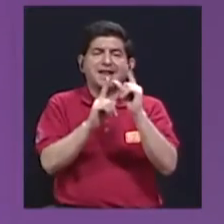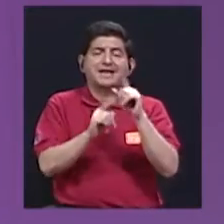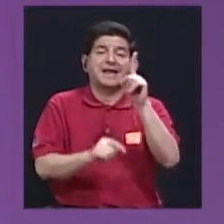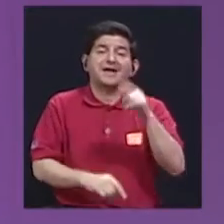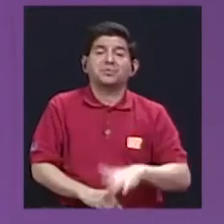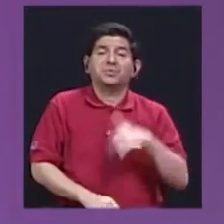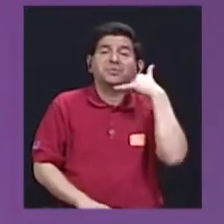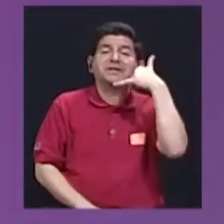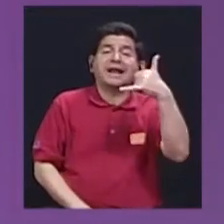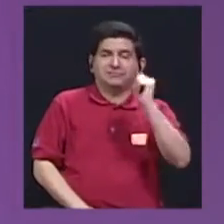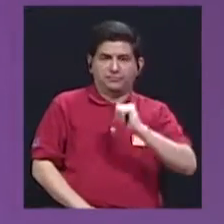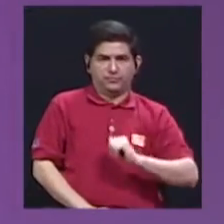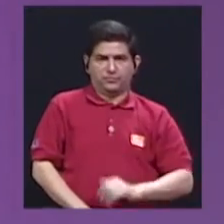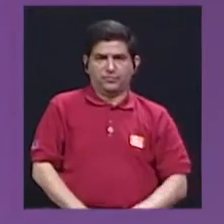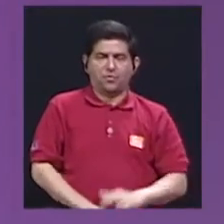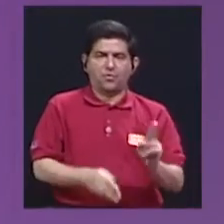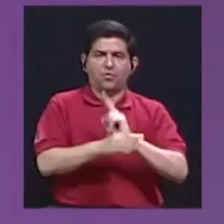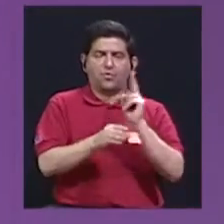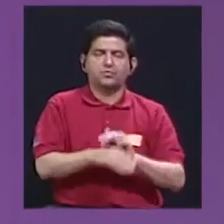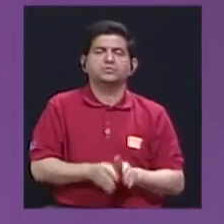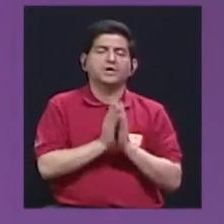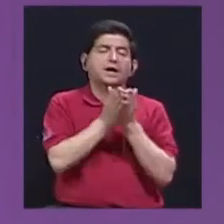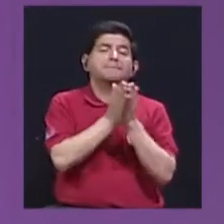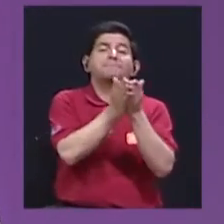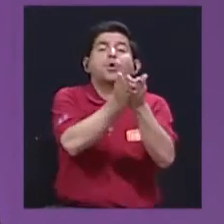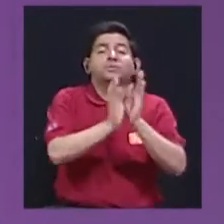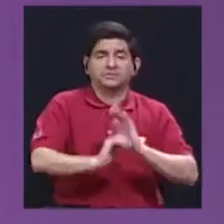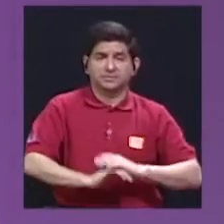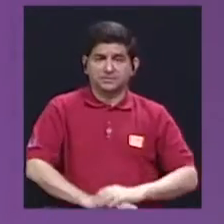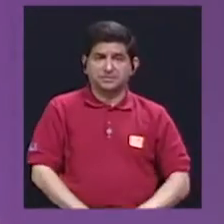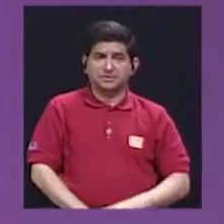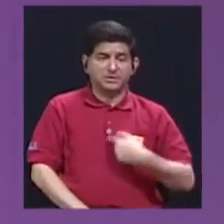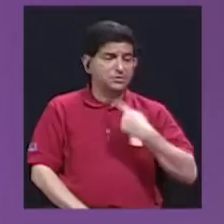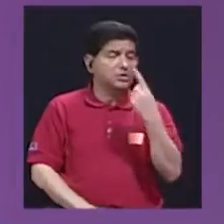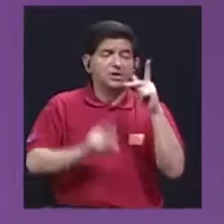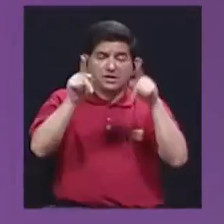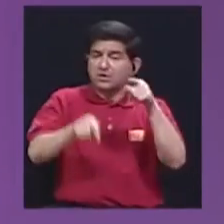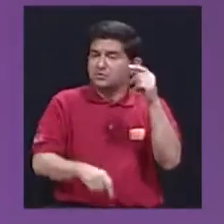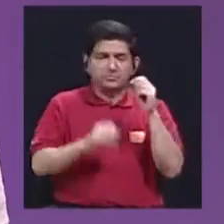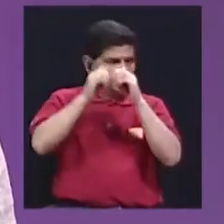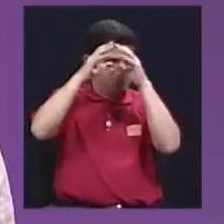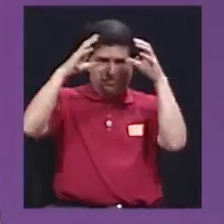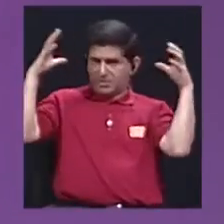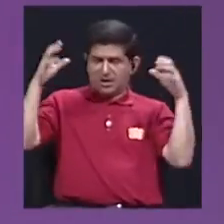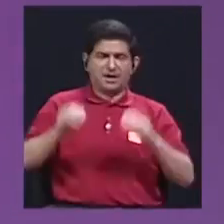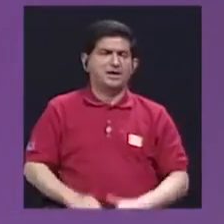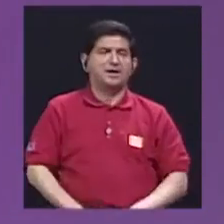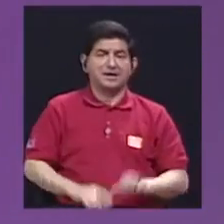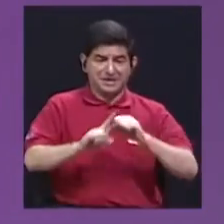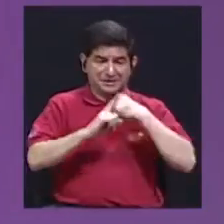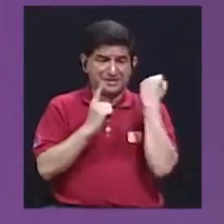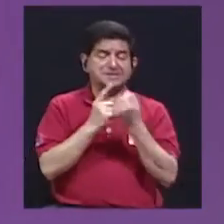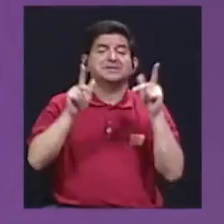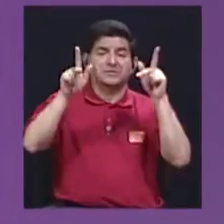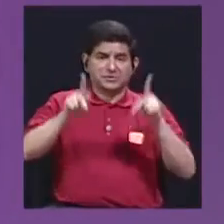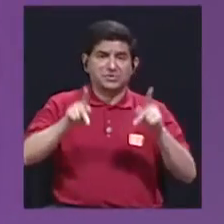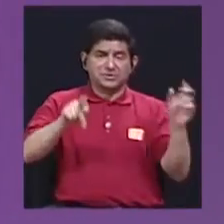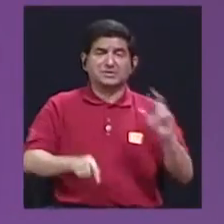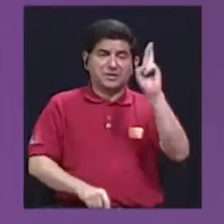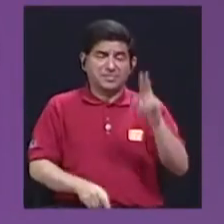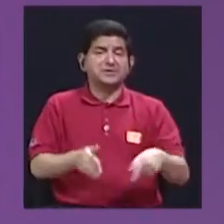site verdad o se han tenido que usar un bote son cosas que ellos le iguala gente usted no se imagina cómo vive todavía la gente en costa rica